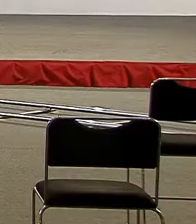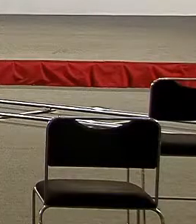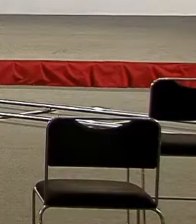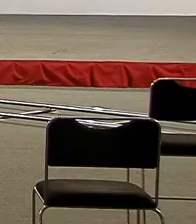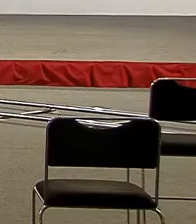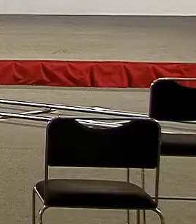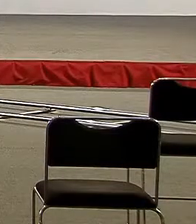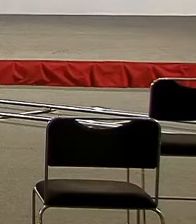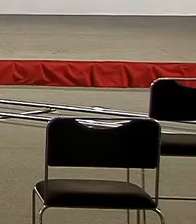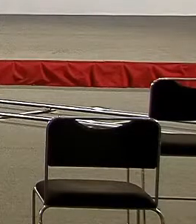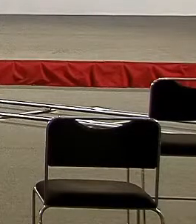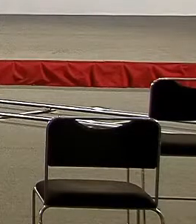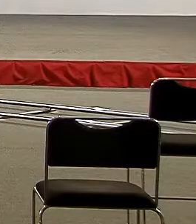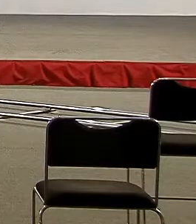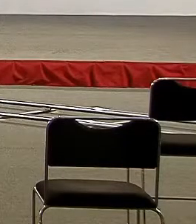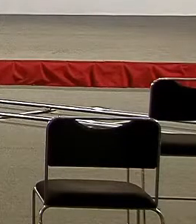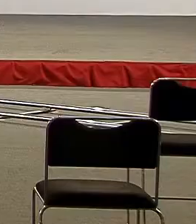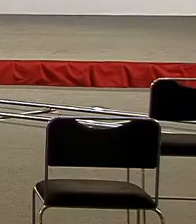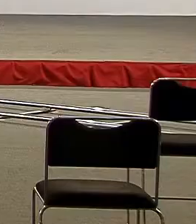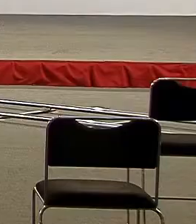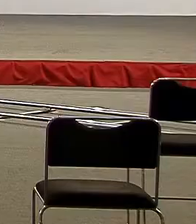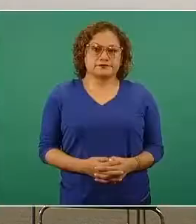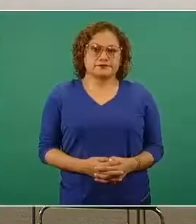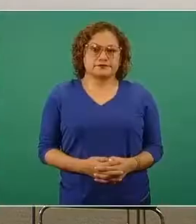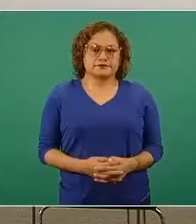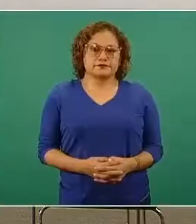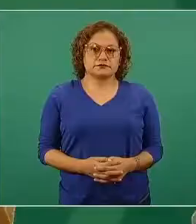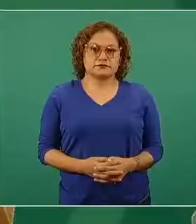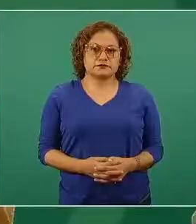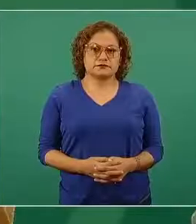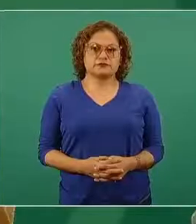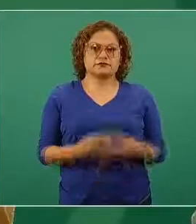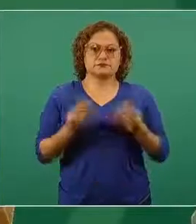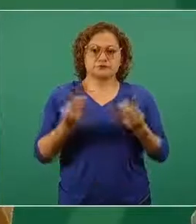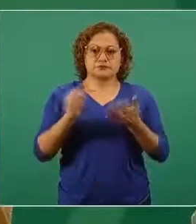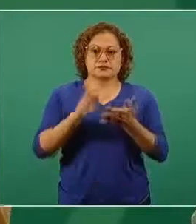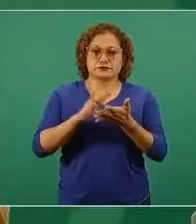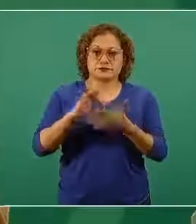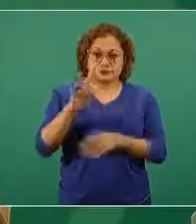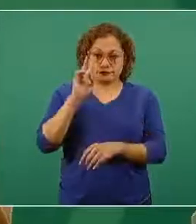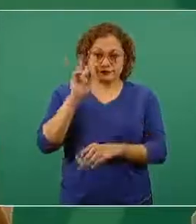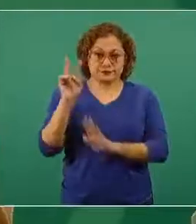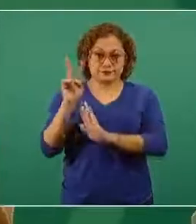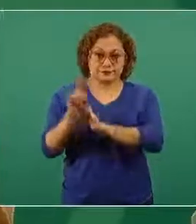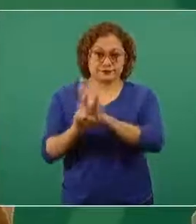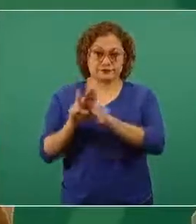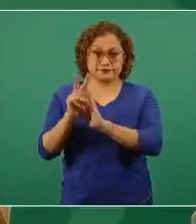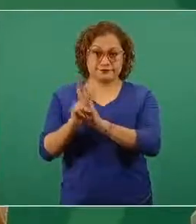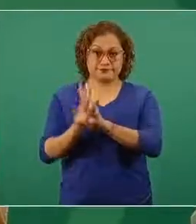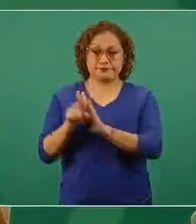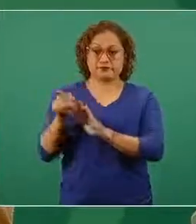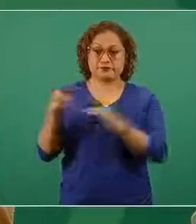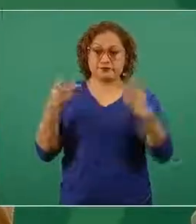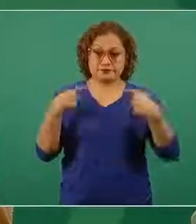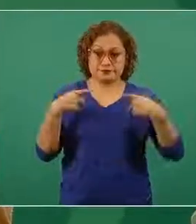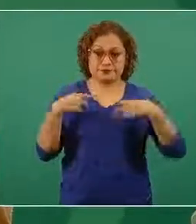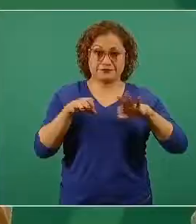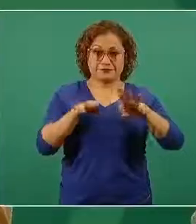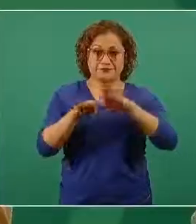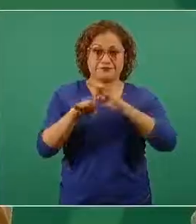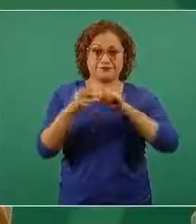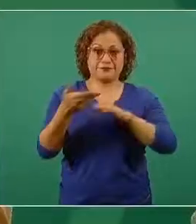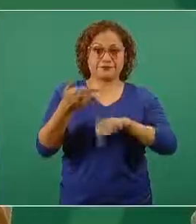Muchísimas gracias. Este video donde equipo y personal de salud